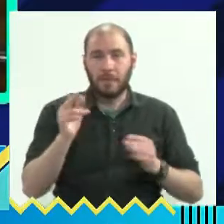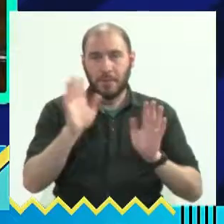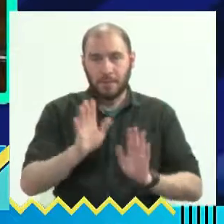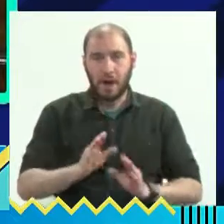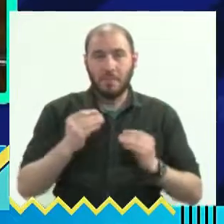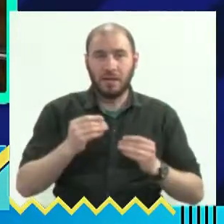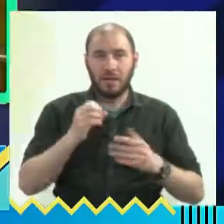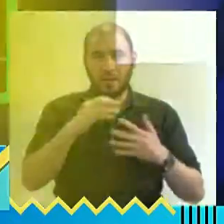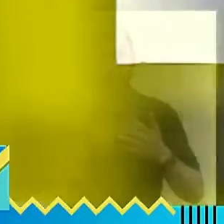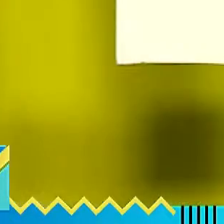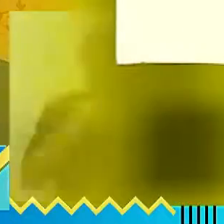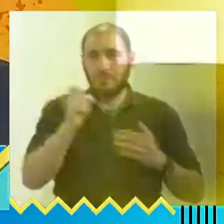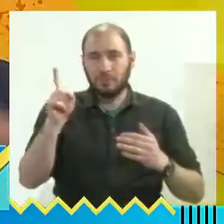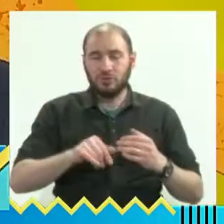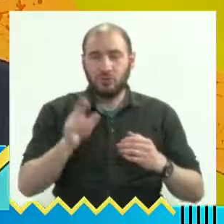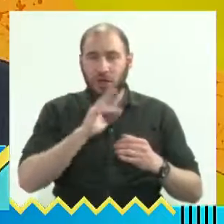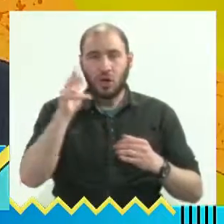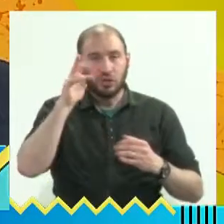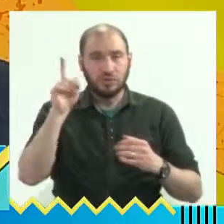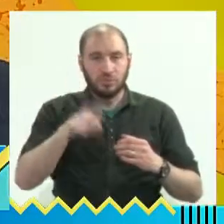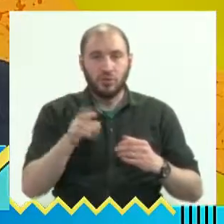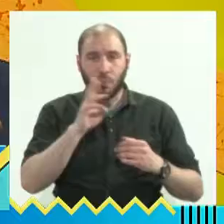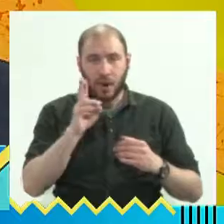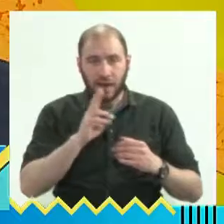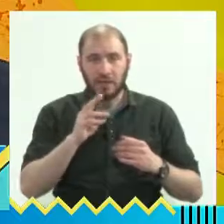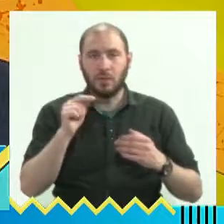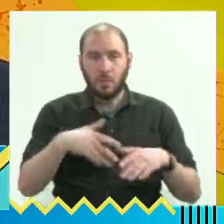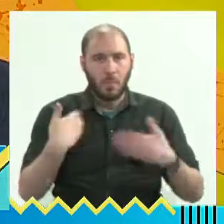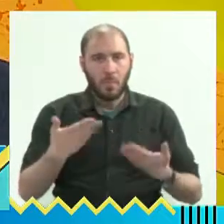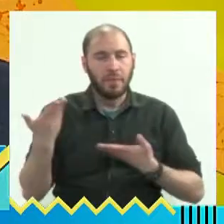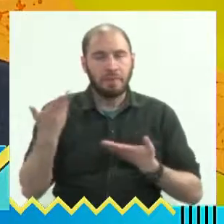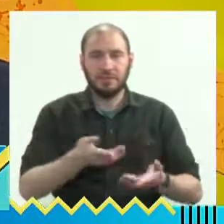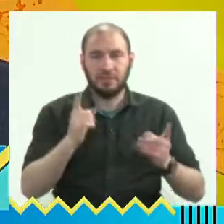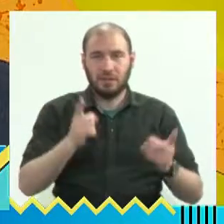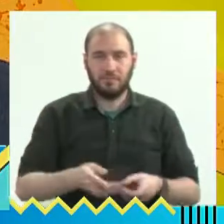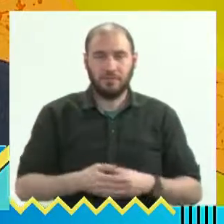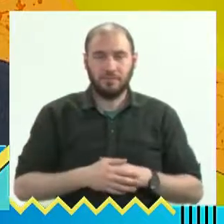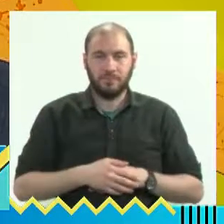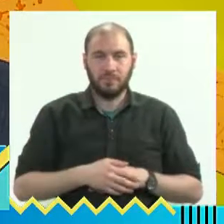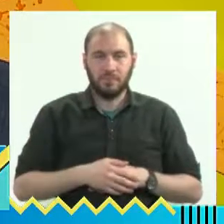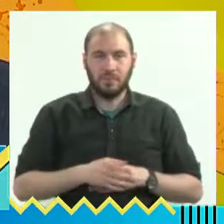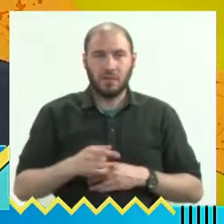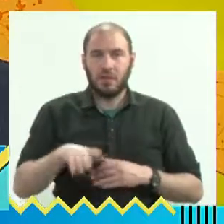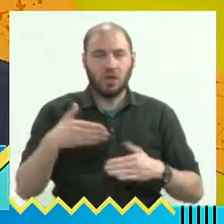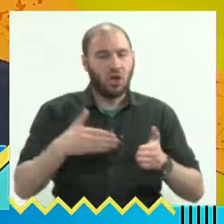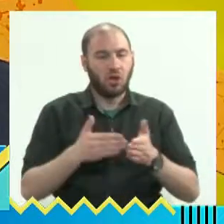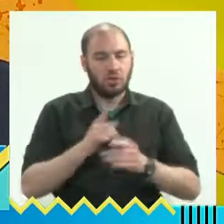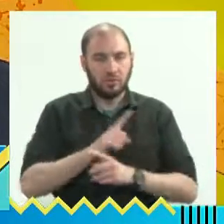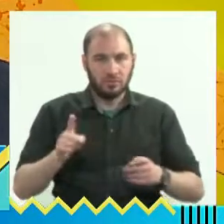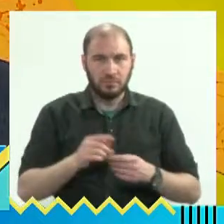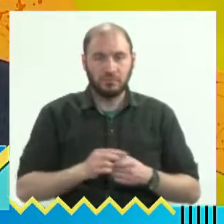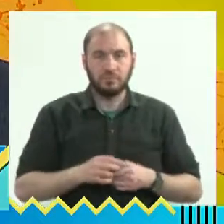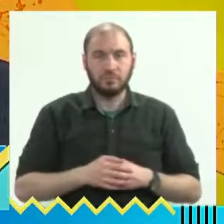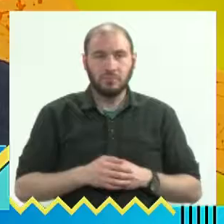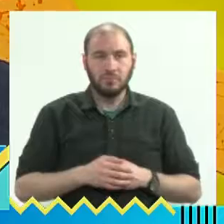organizan para que haya lista 100% de mujeres, 80% de mujeres, se puedan presentar también y que no juegue como restricción. Bien. Sin negar,